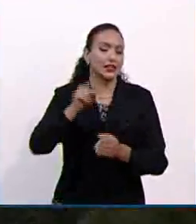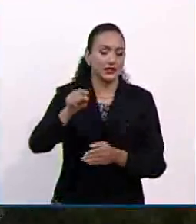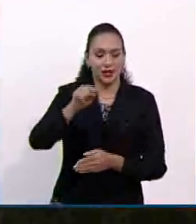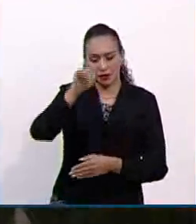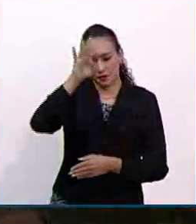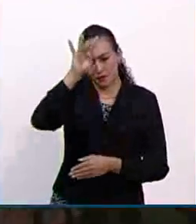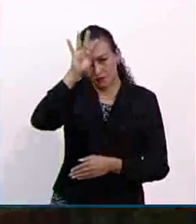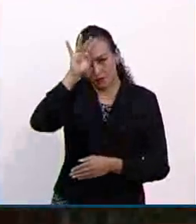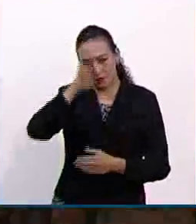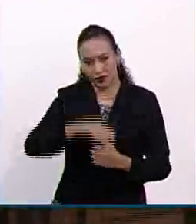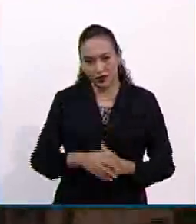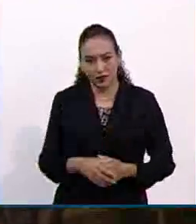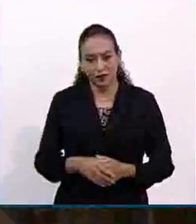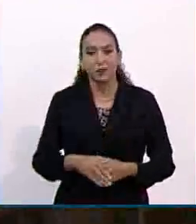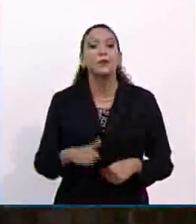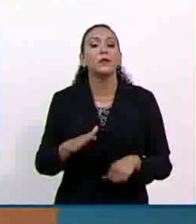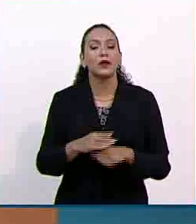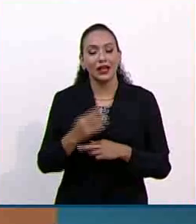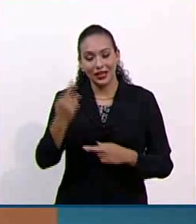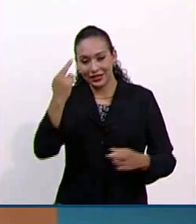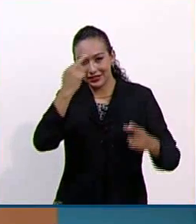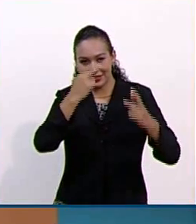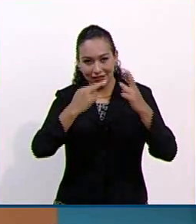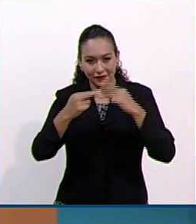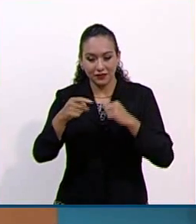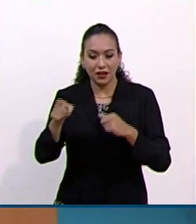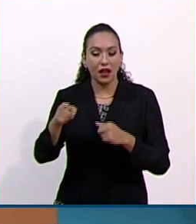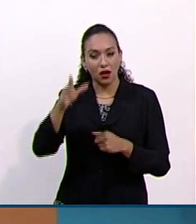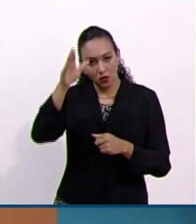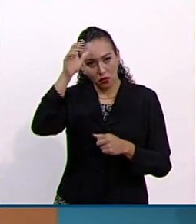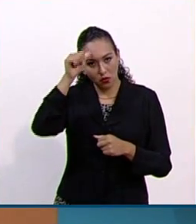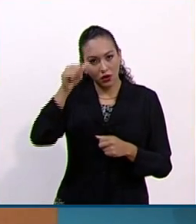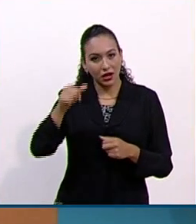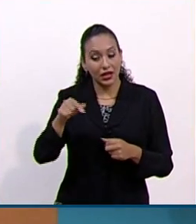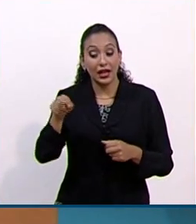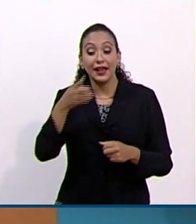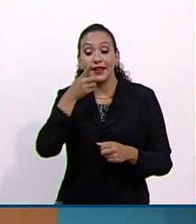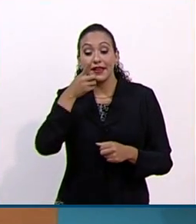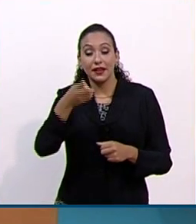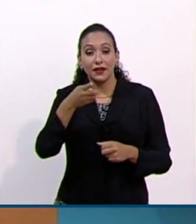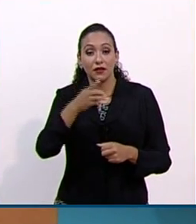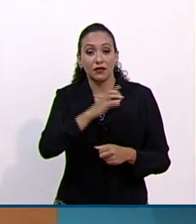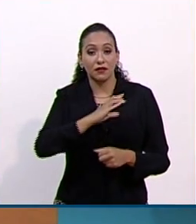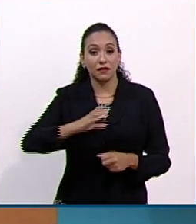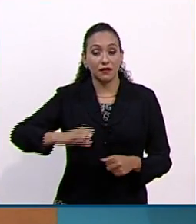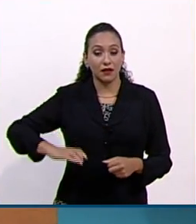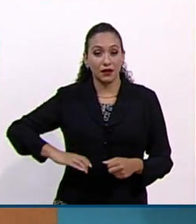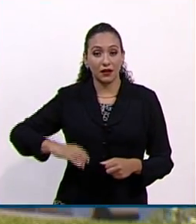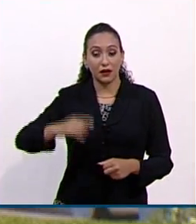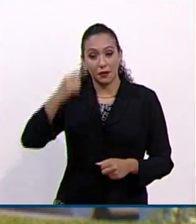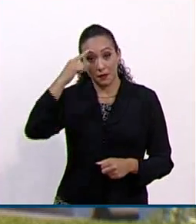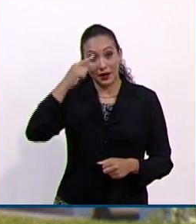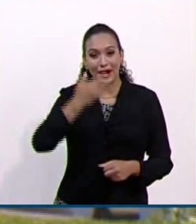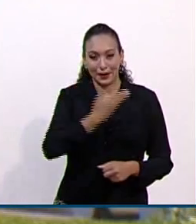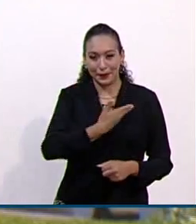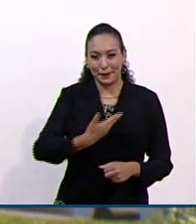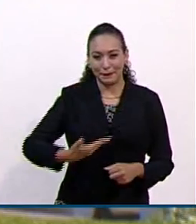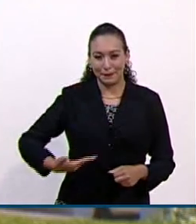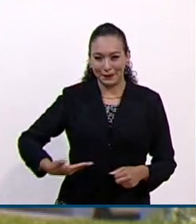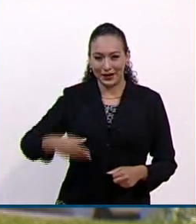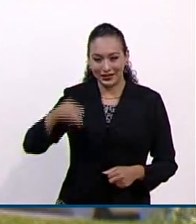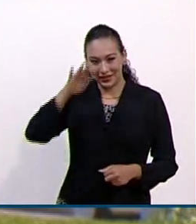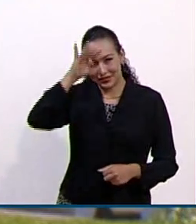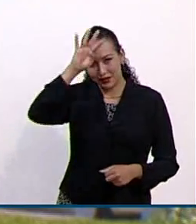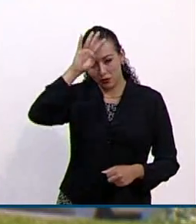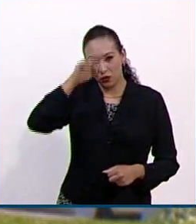que confirmó el acuerdo de la autoridad electoral local que determinó que el candidato a la presidencia municipal de Monterrey de